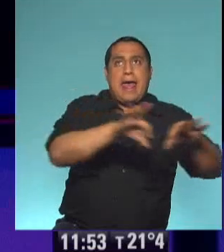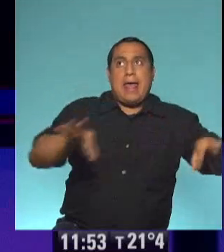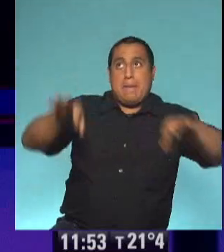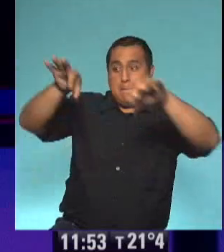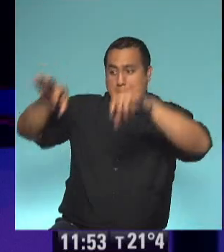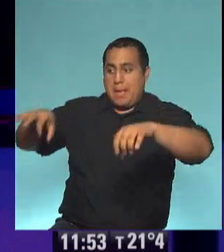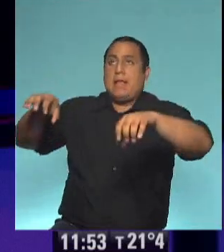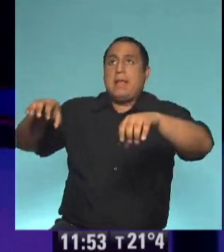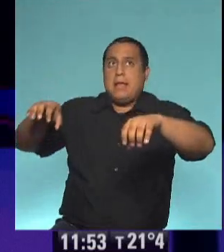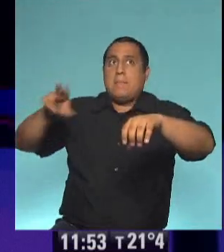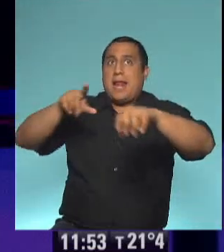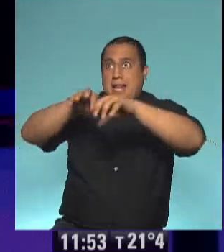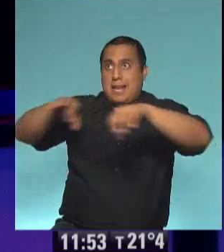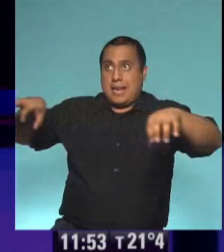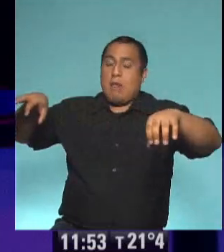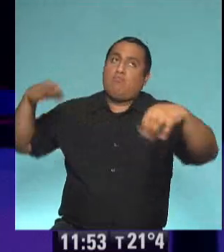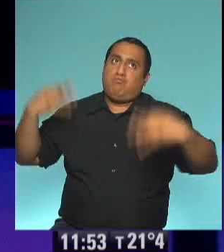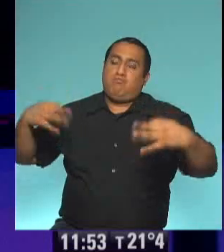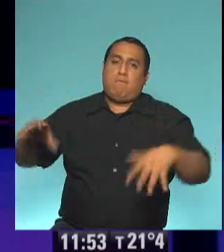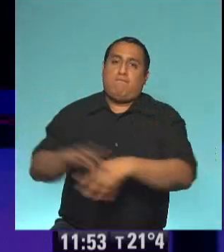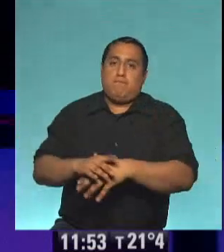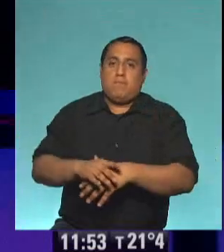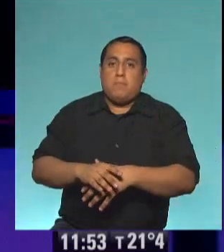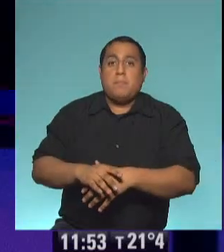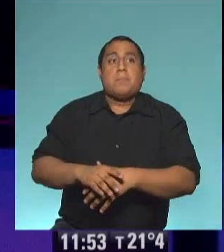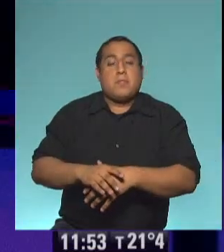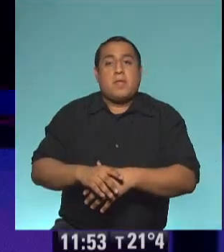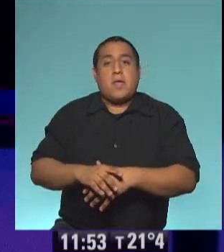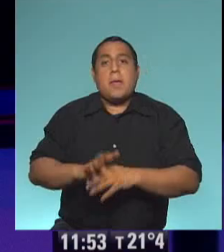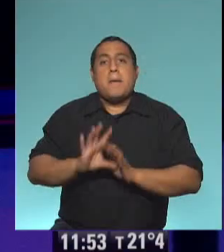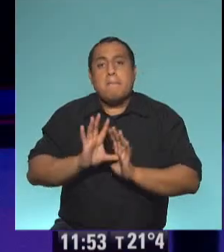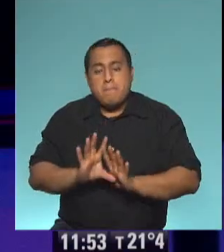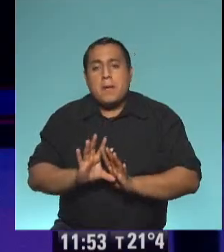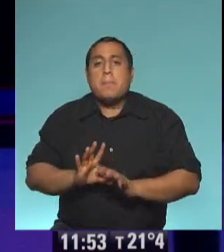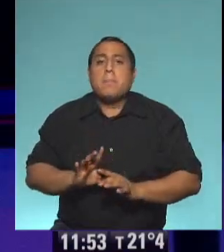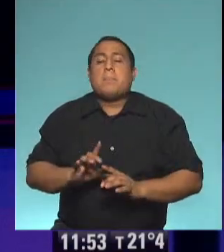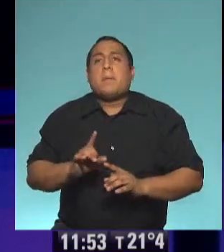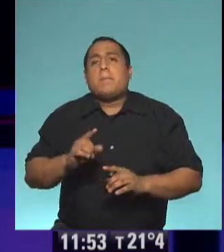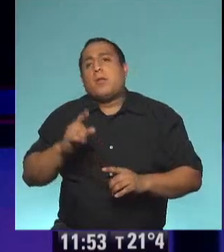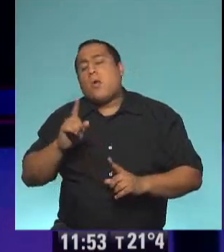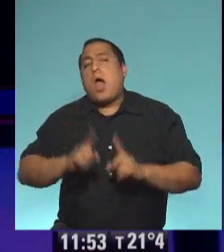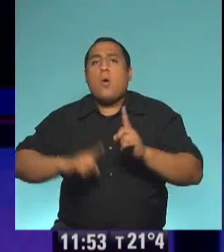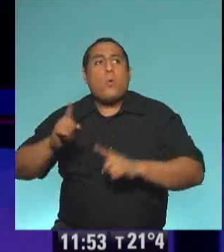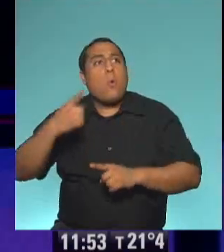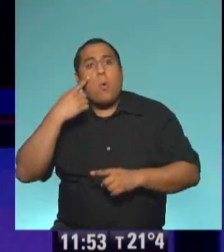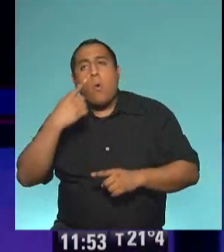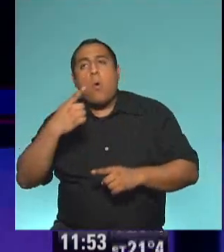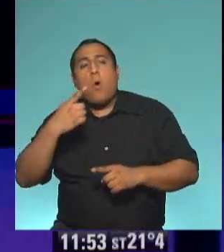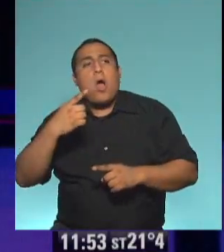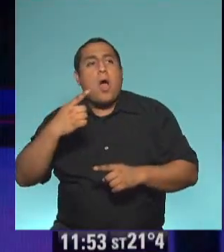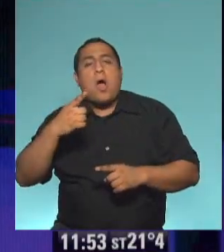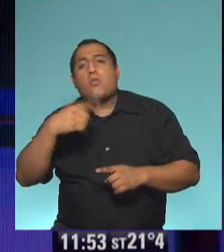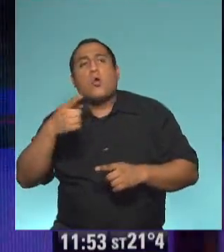blancas. Por ir a ver el pan flauta a la gran flauta, el que más, el que menos se tentó y compró medio kilo